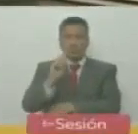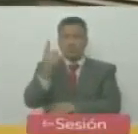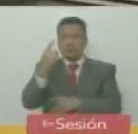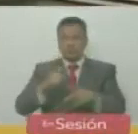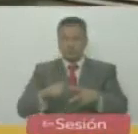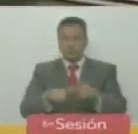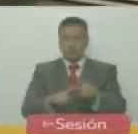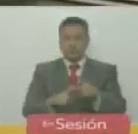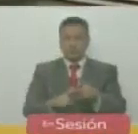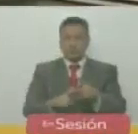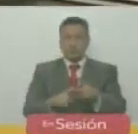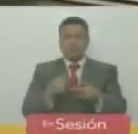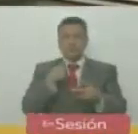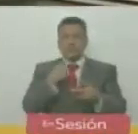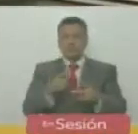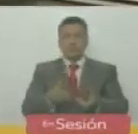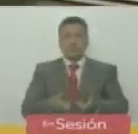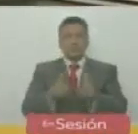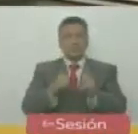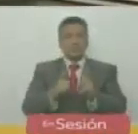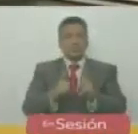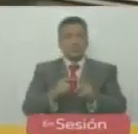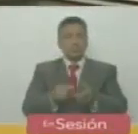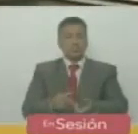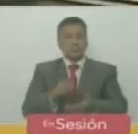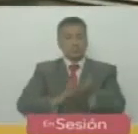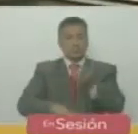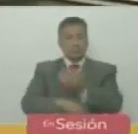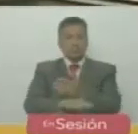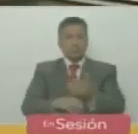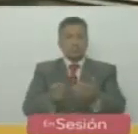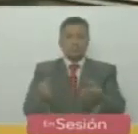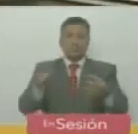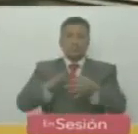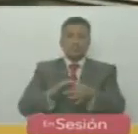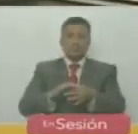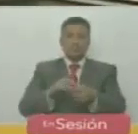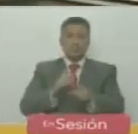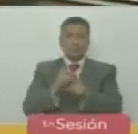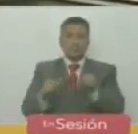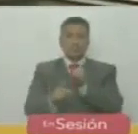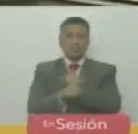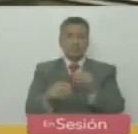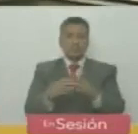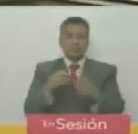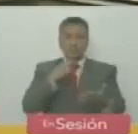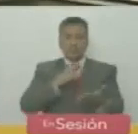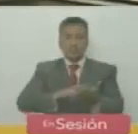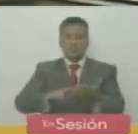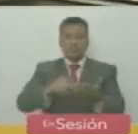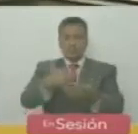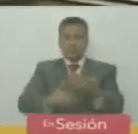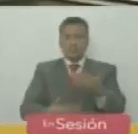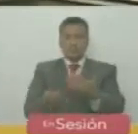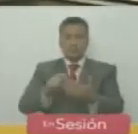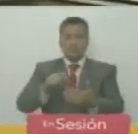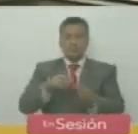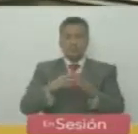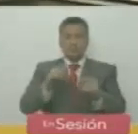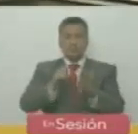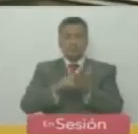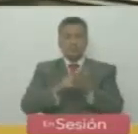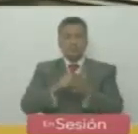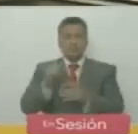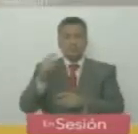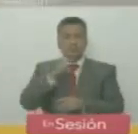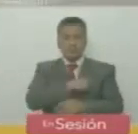principales solicitando permiso para ausentarse e incorporar a sus suplentes indicados en lista anexa. Es todo este punto,